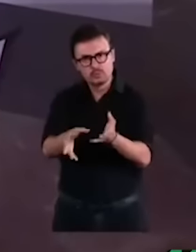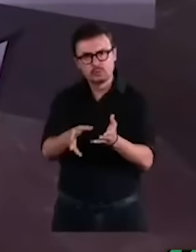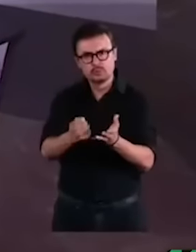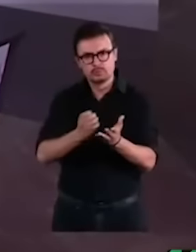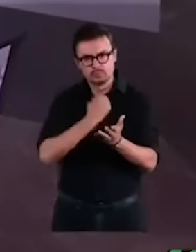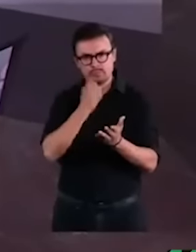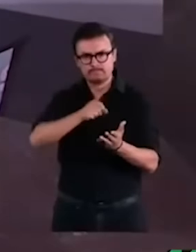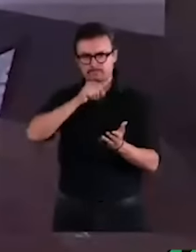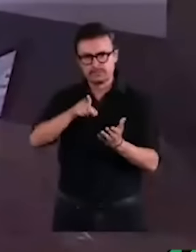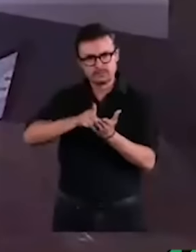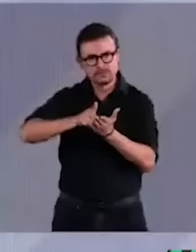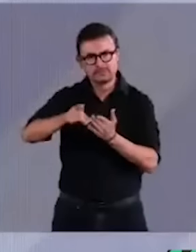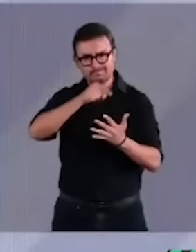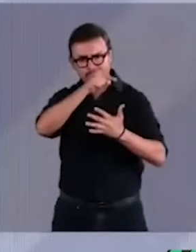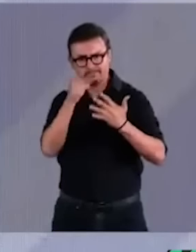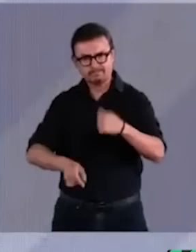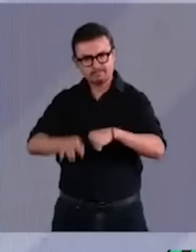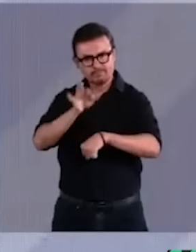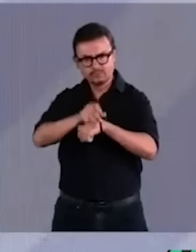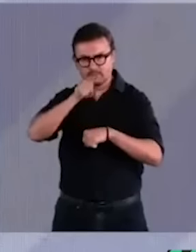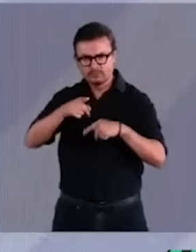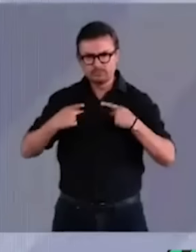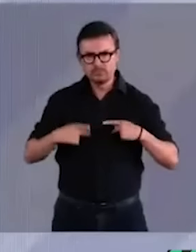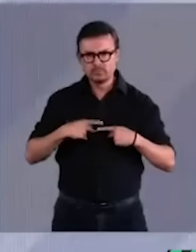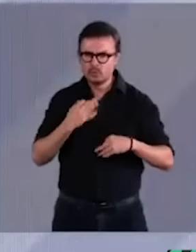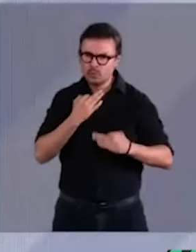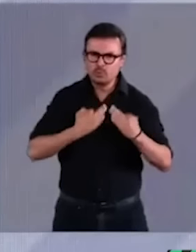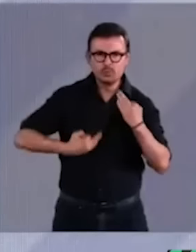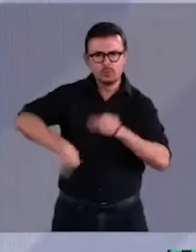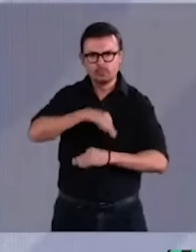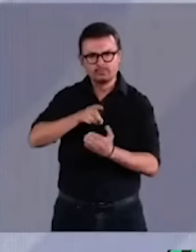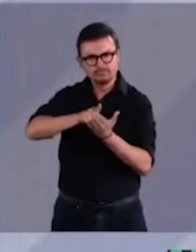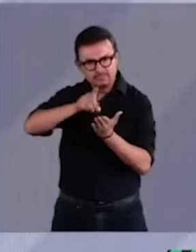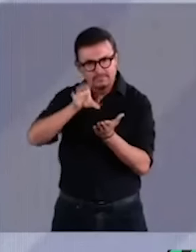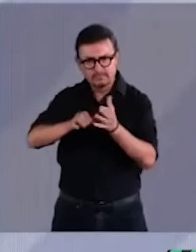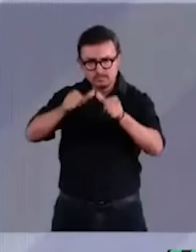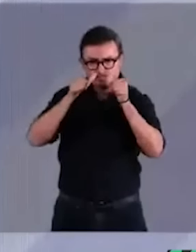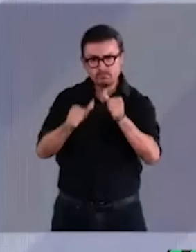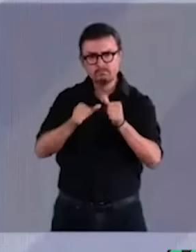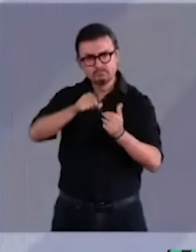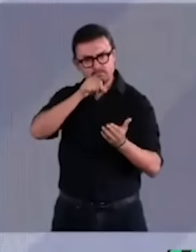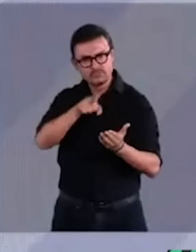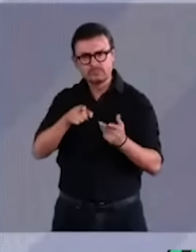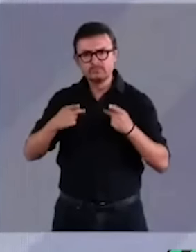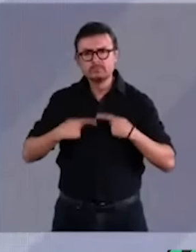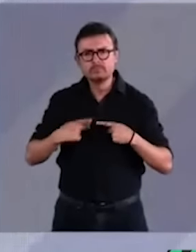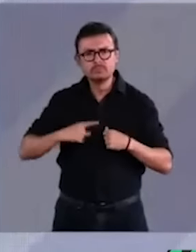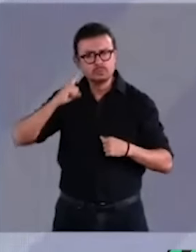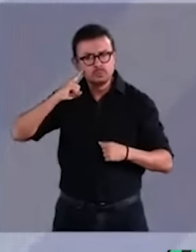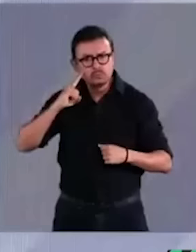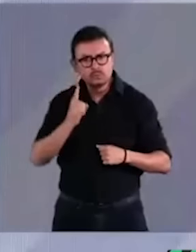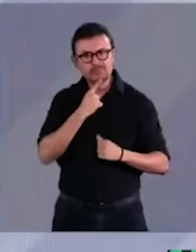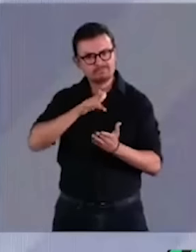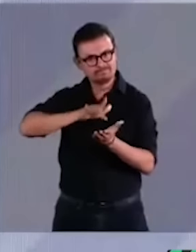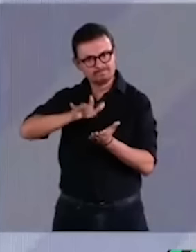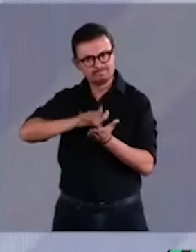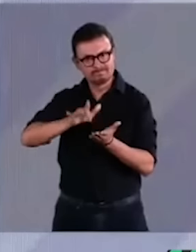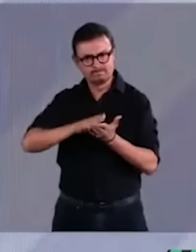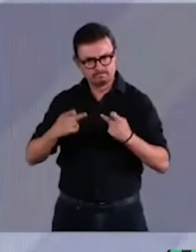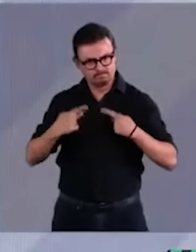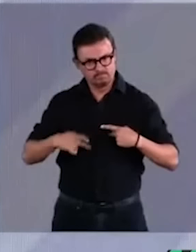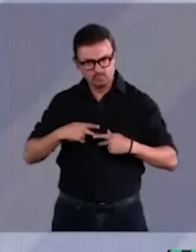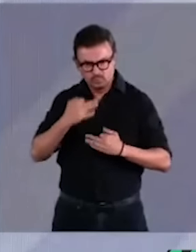los derechos. Y una igualdad para todas las personas con discapacidad, para las personas de la comunidad sorda. Un país que nos incluya a todas y a